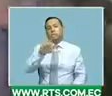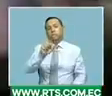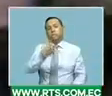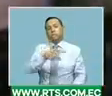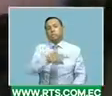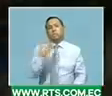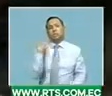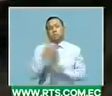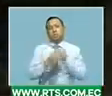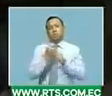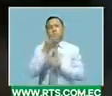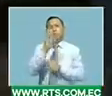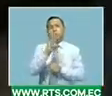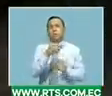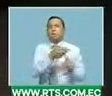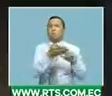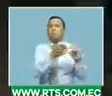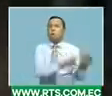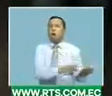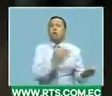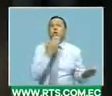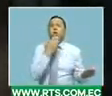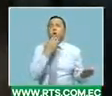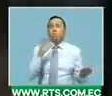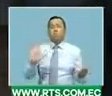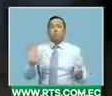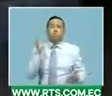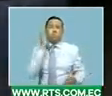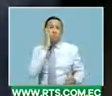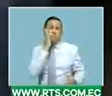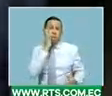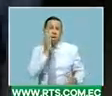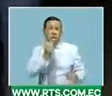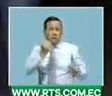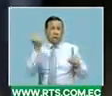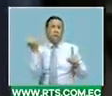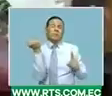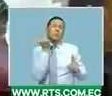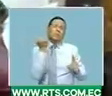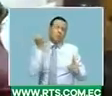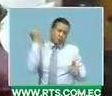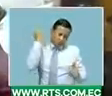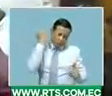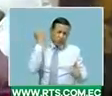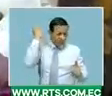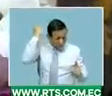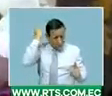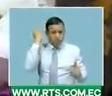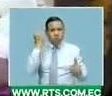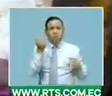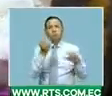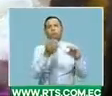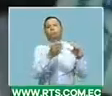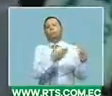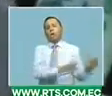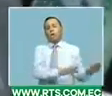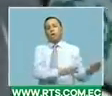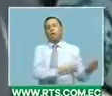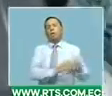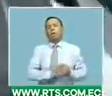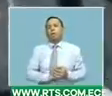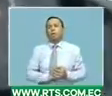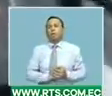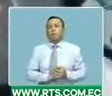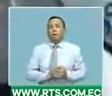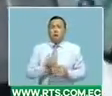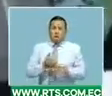quien murió tras ser apuñalada en la garganta y la nuca con un cuchillo de cocina que empuñó su propia madre, quien le arrebató la vida. Ella siempre